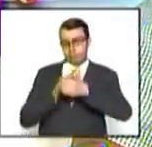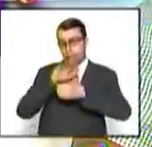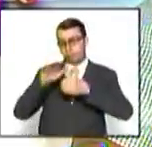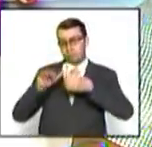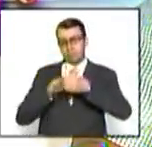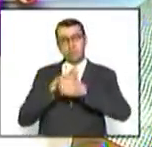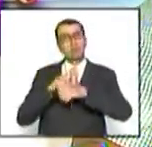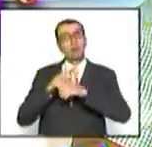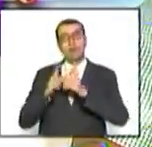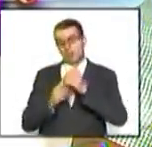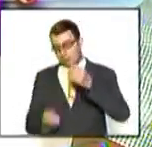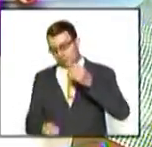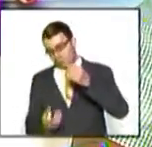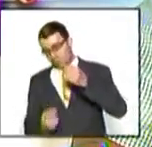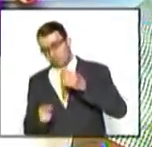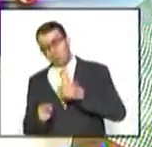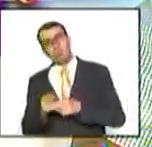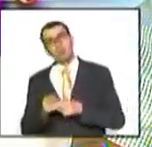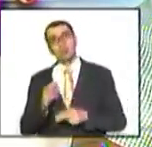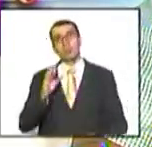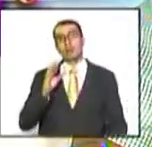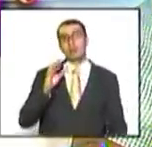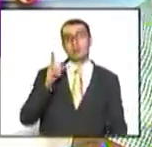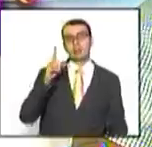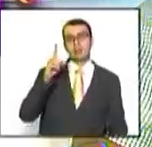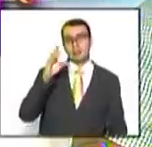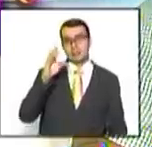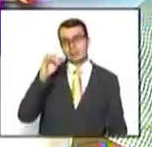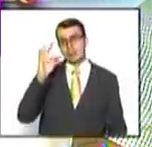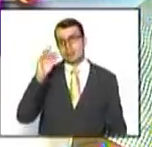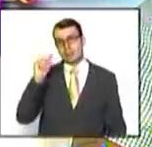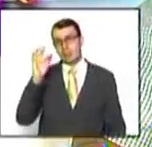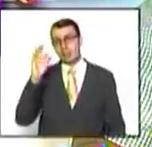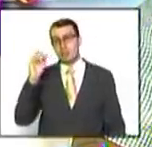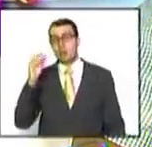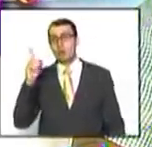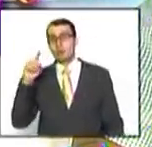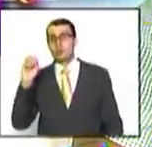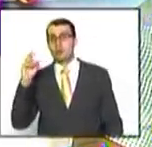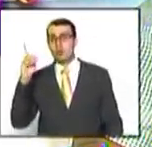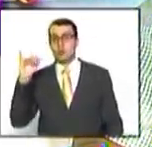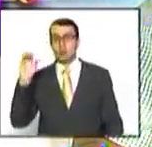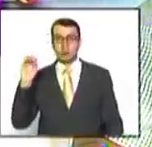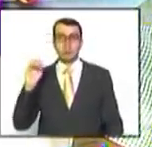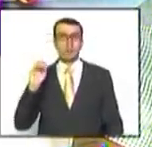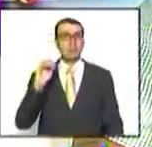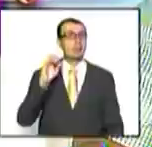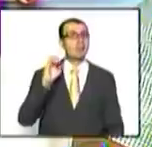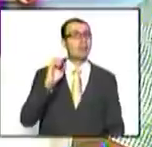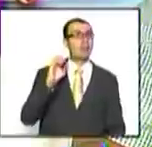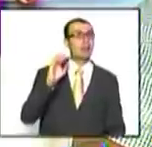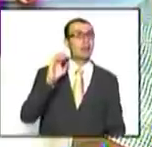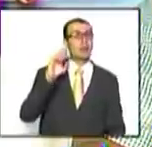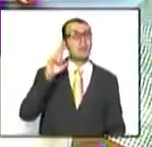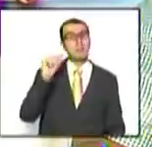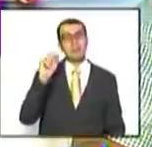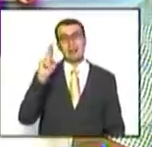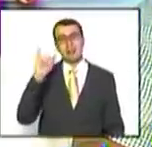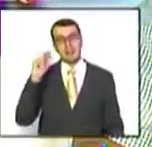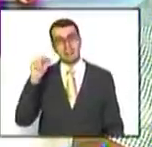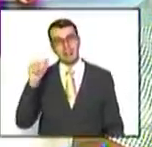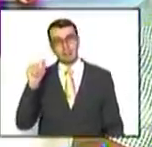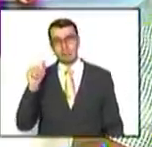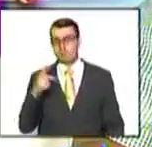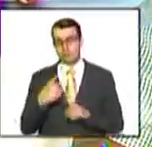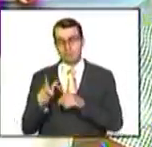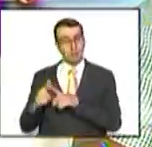el citrato de sodio, está el EPTA y está el heparina o el heparinizado. Este es el